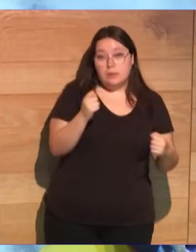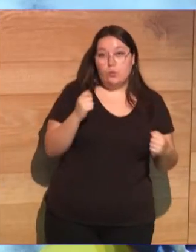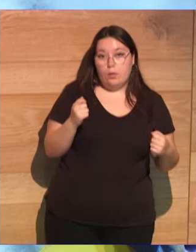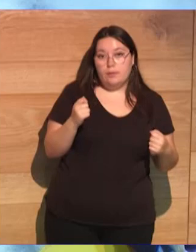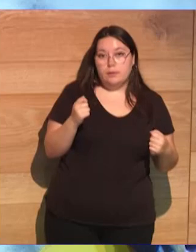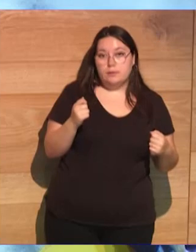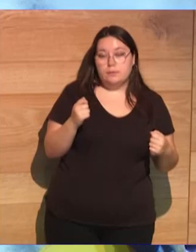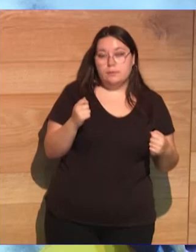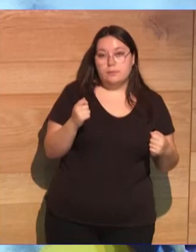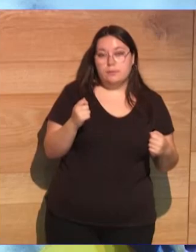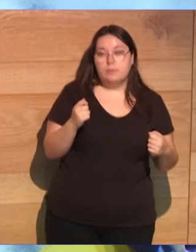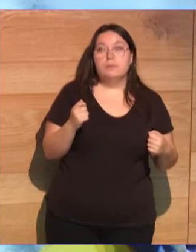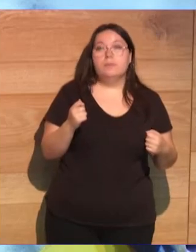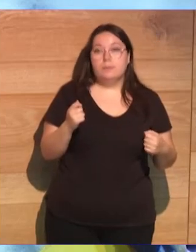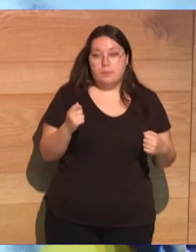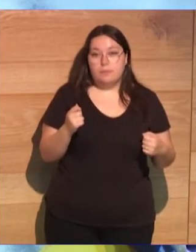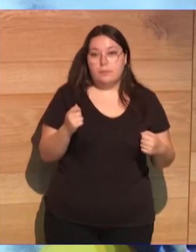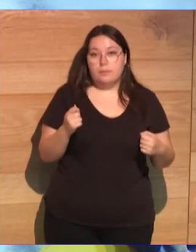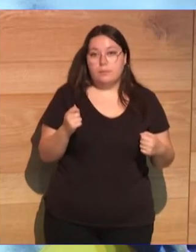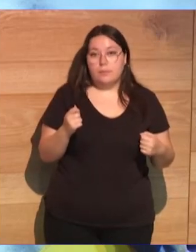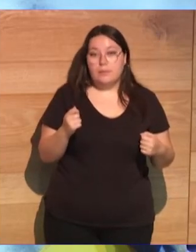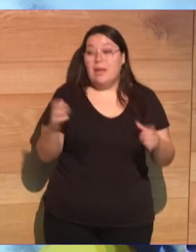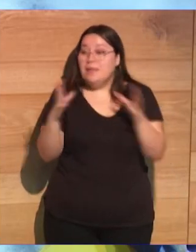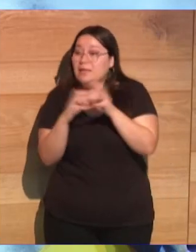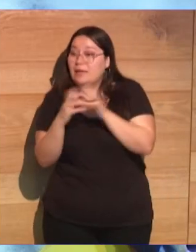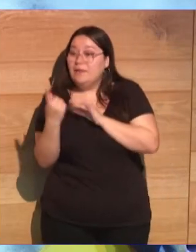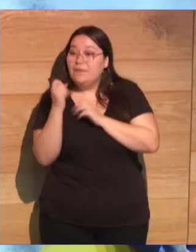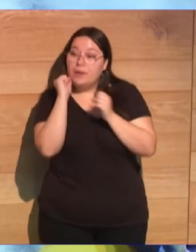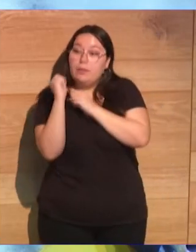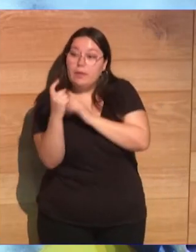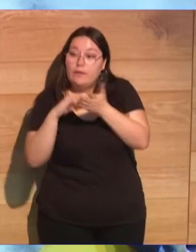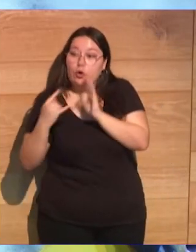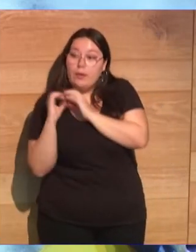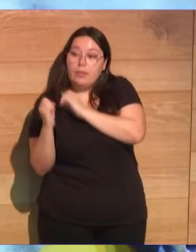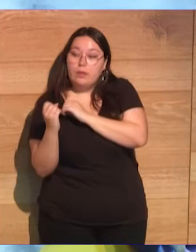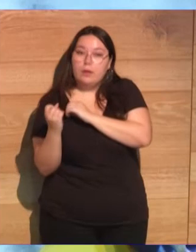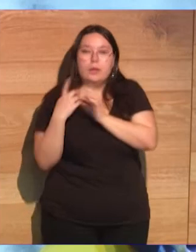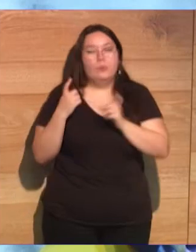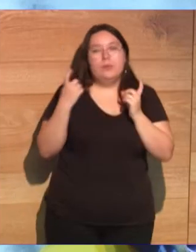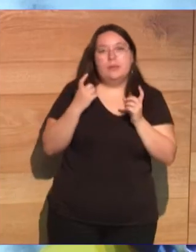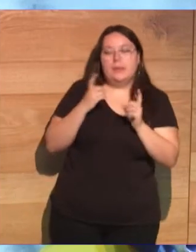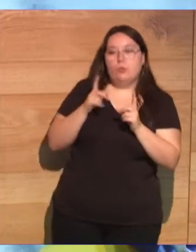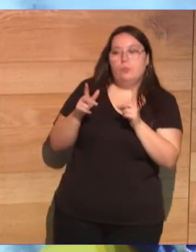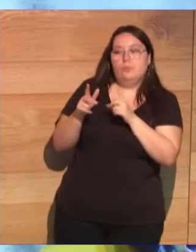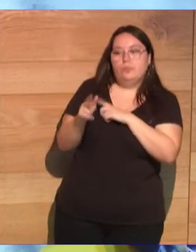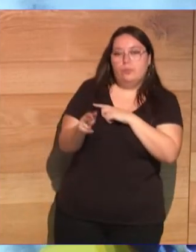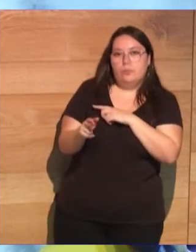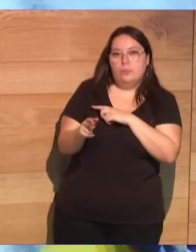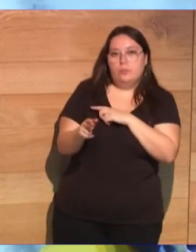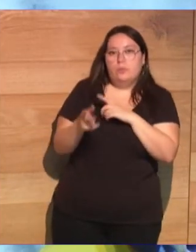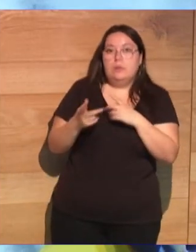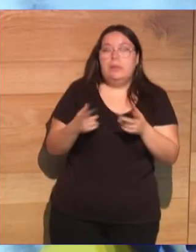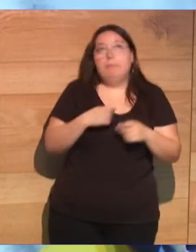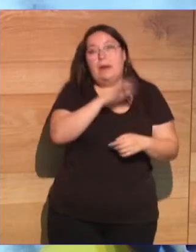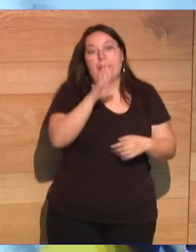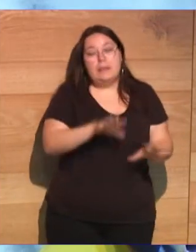saludables que contrarresten las ganas de seguir dependiendo tanto de la tecnología. Y eso parece que es aceptado,